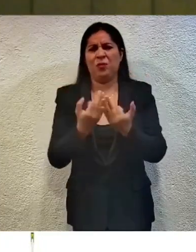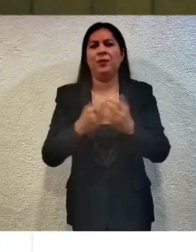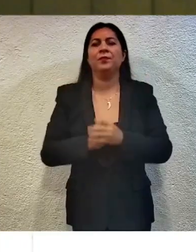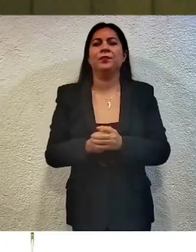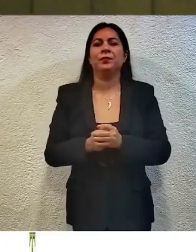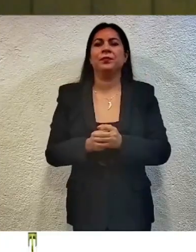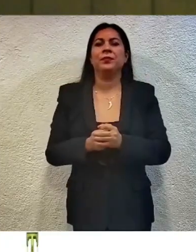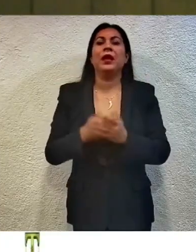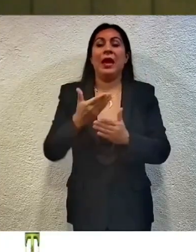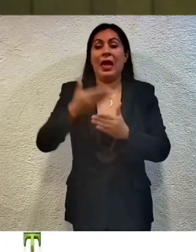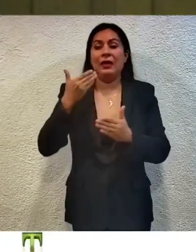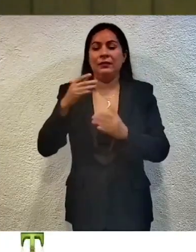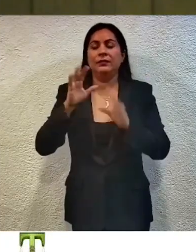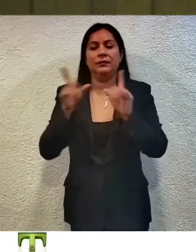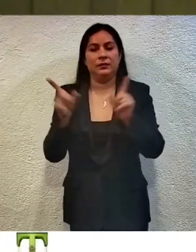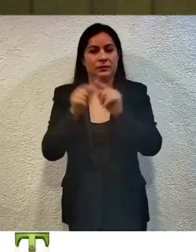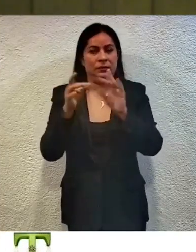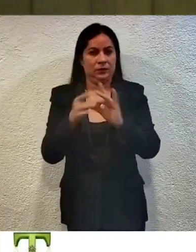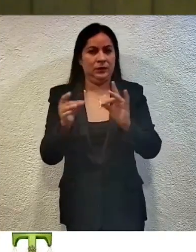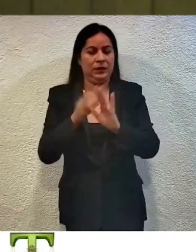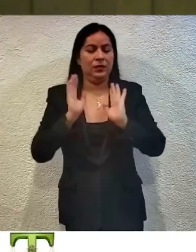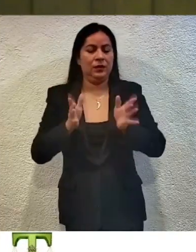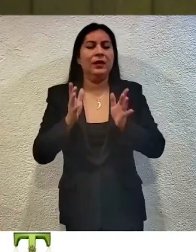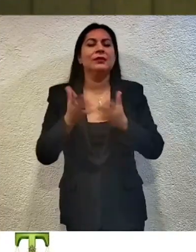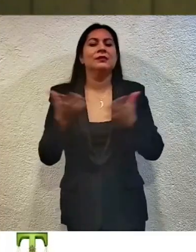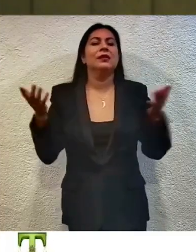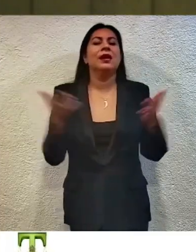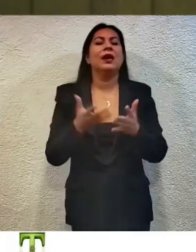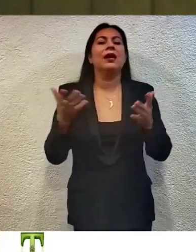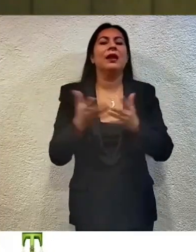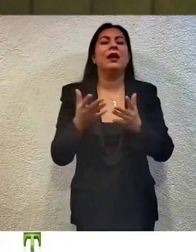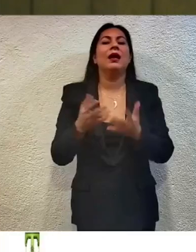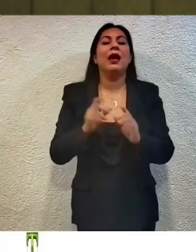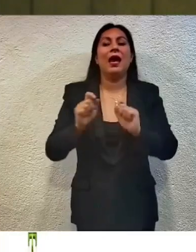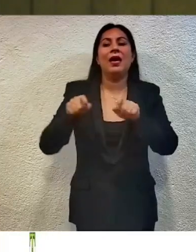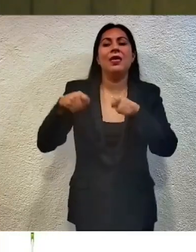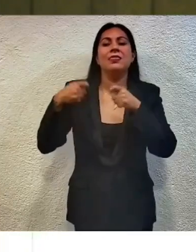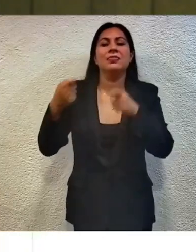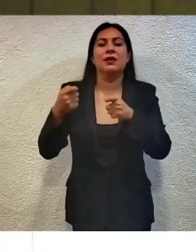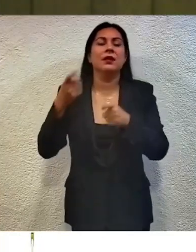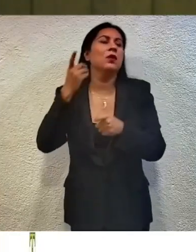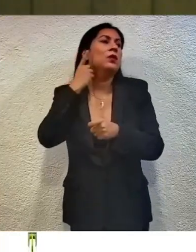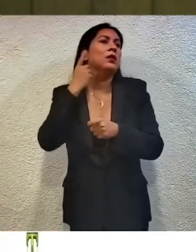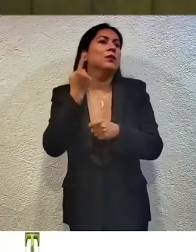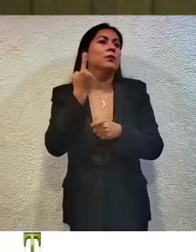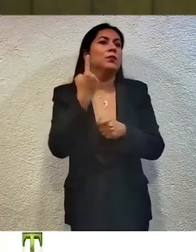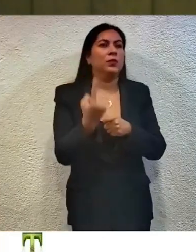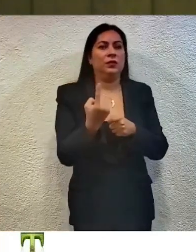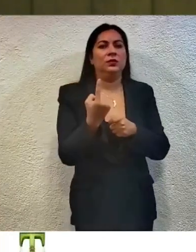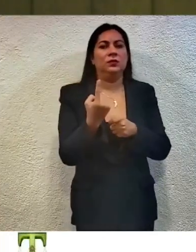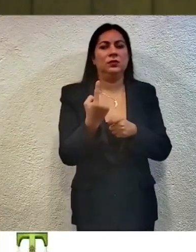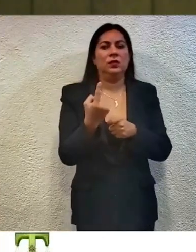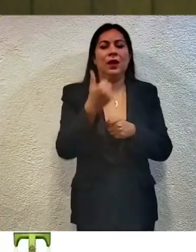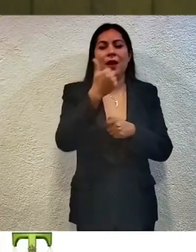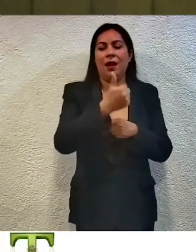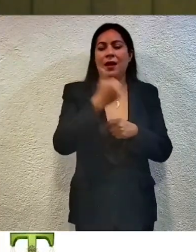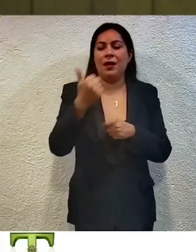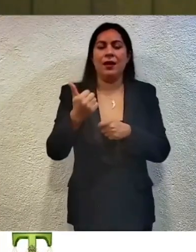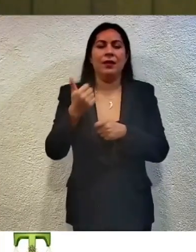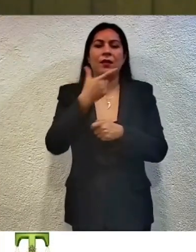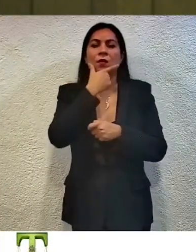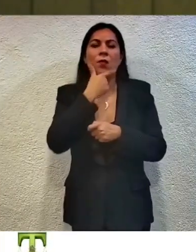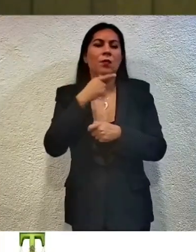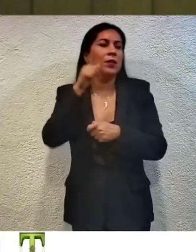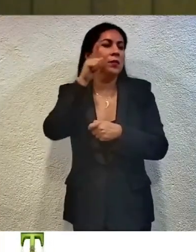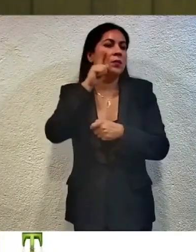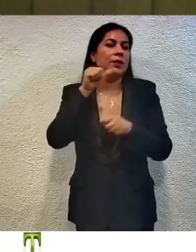Agotada la fase anterior, se procederá a asignar una diputación a cada género de